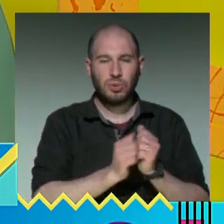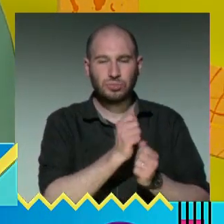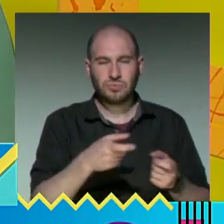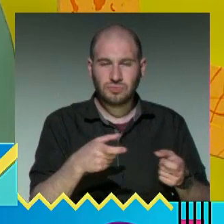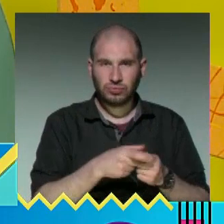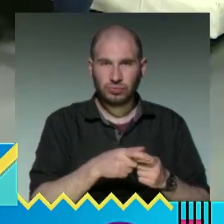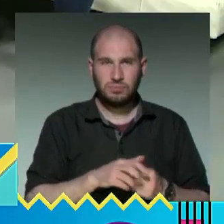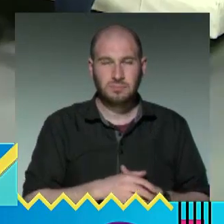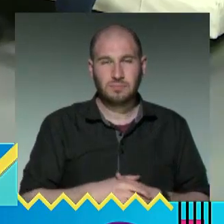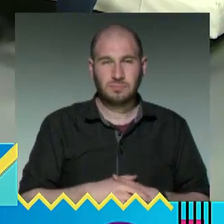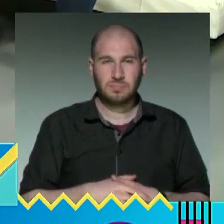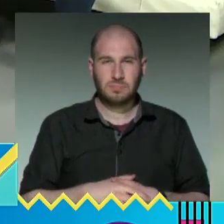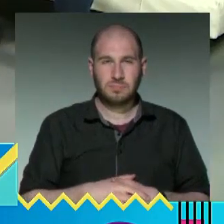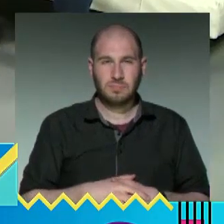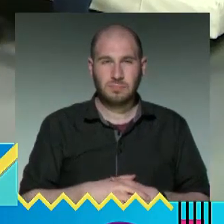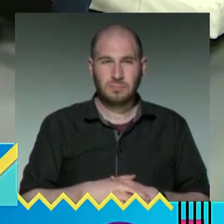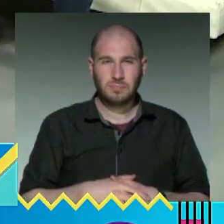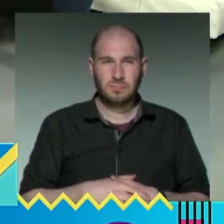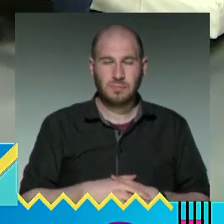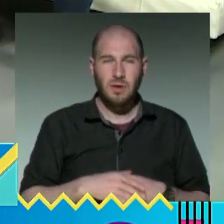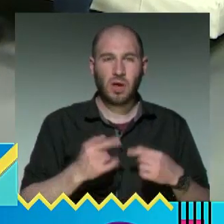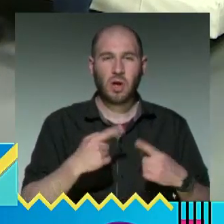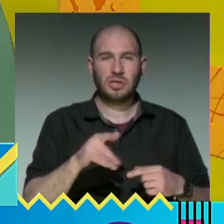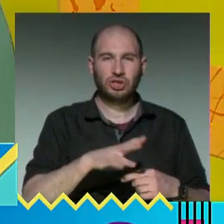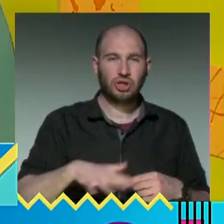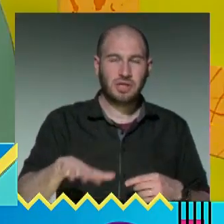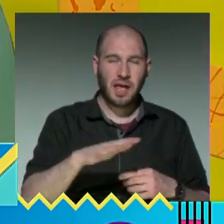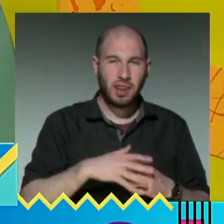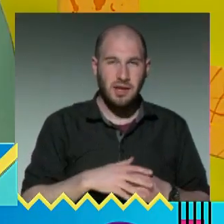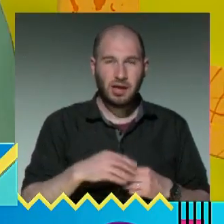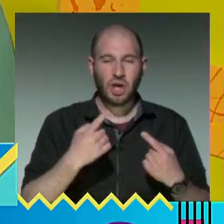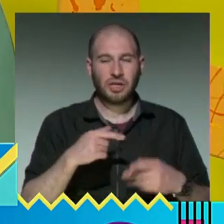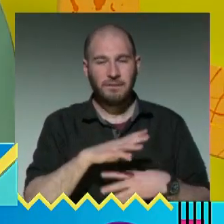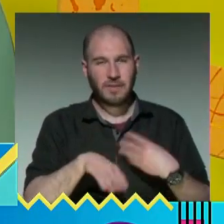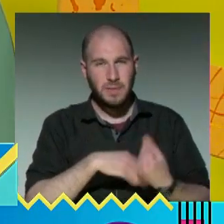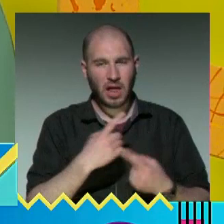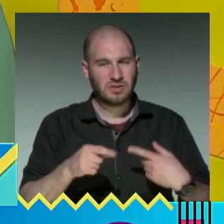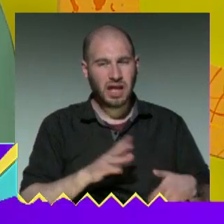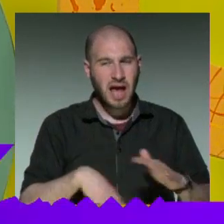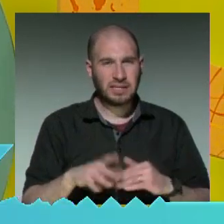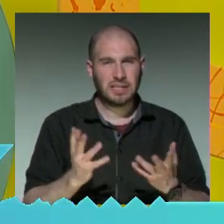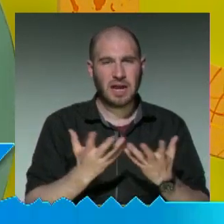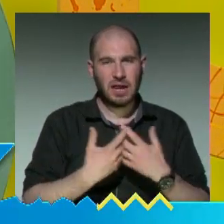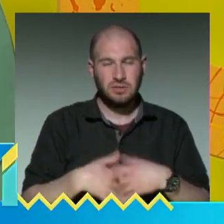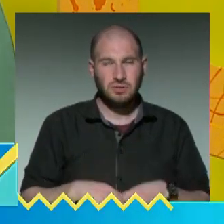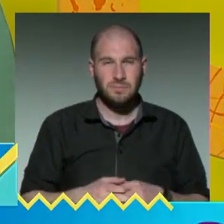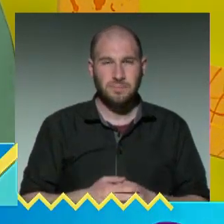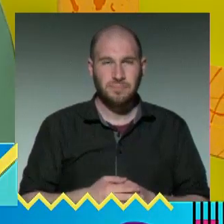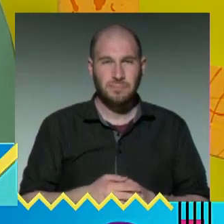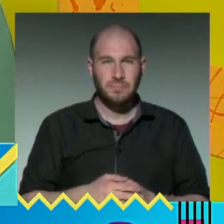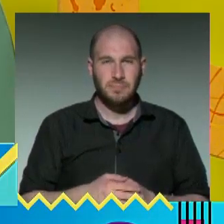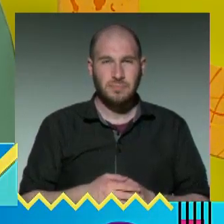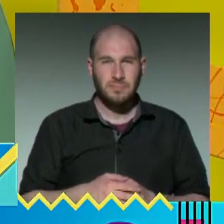productores, donde la actividad social, la actividad familiar está como muy vinculada a